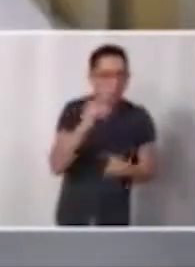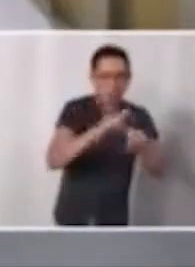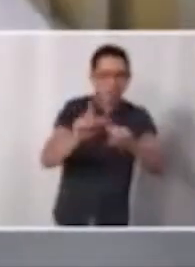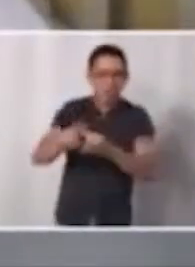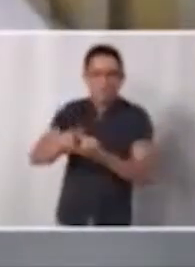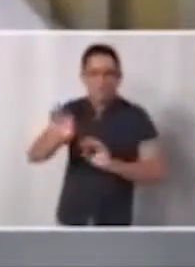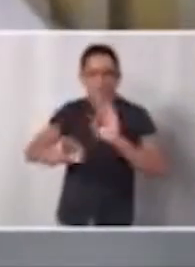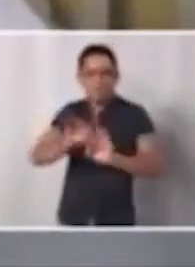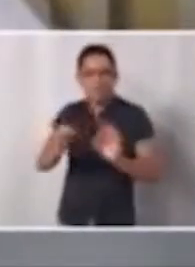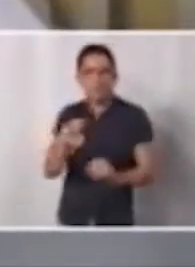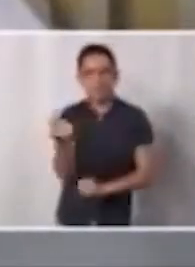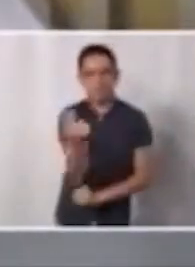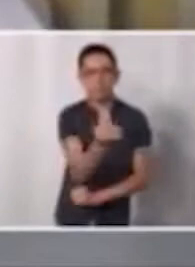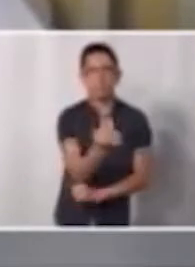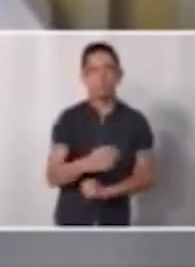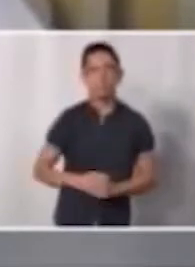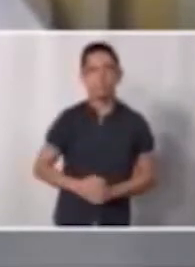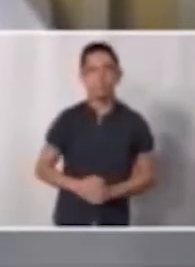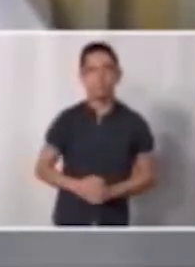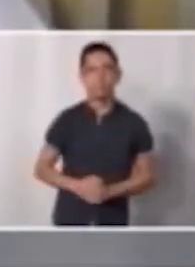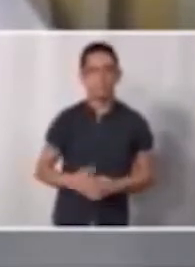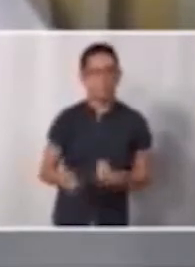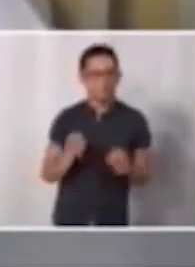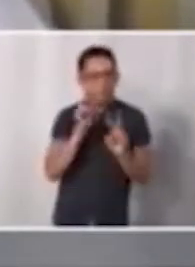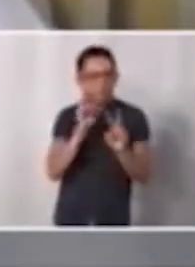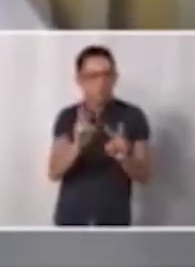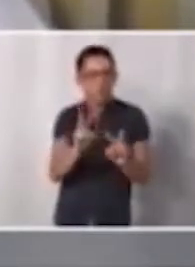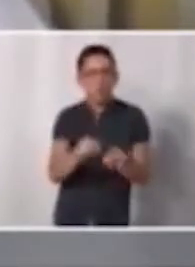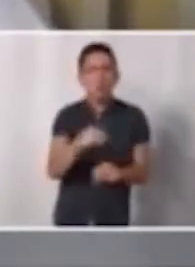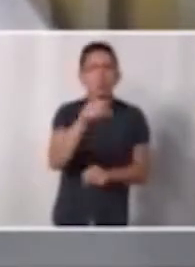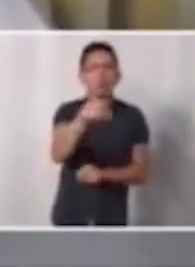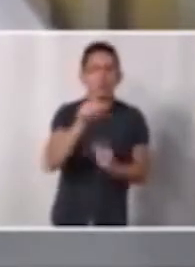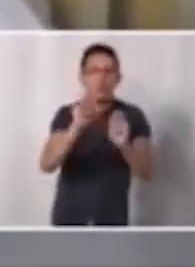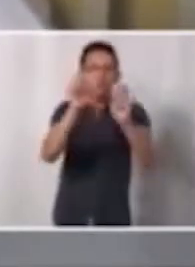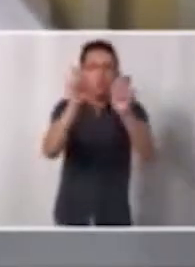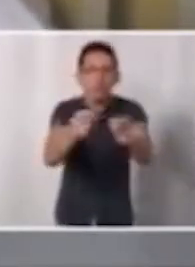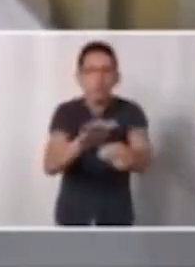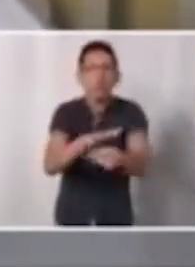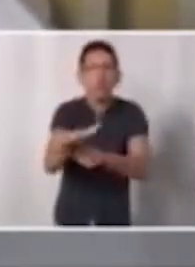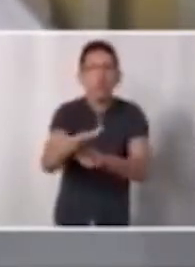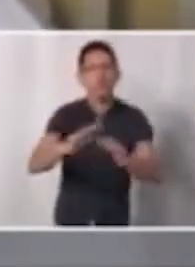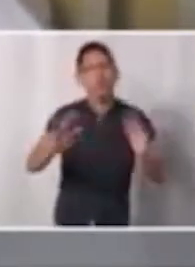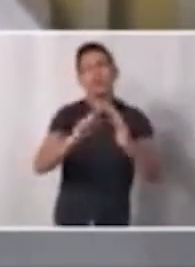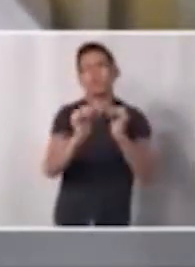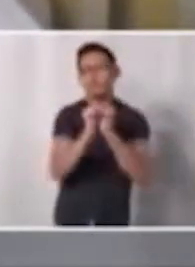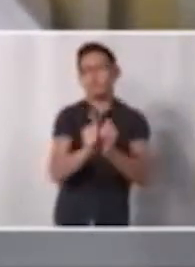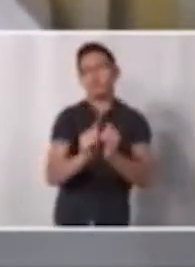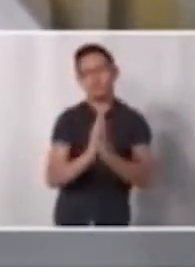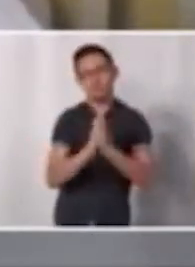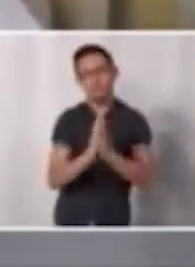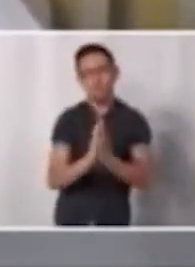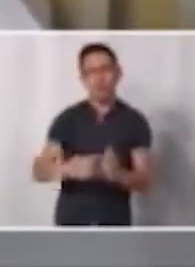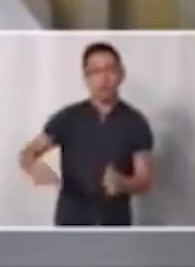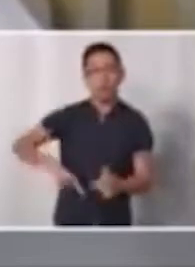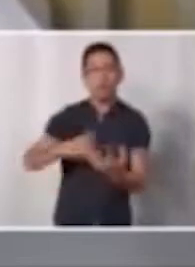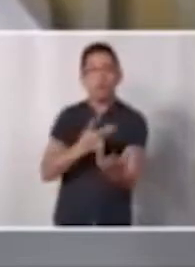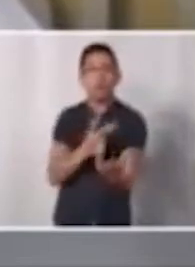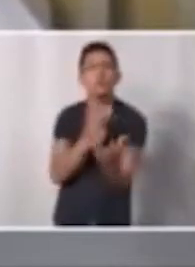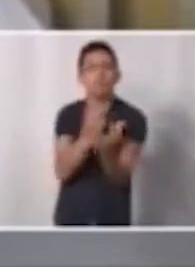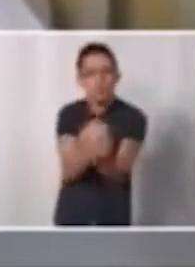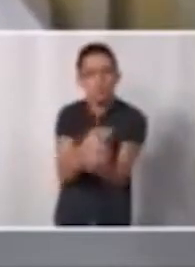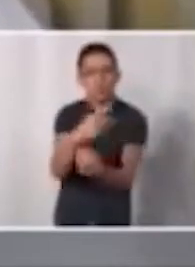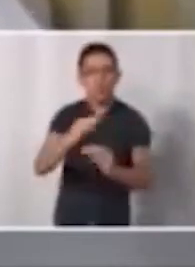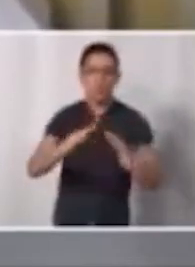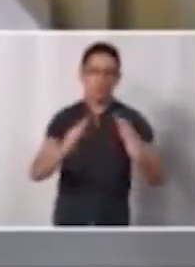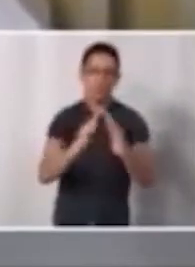Como verás, lo que a ti te toca es quedarte en casa. El gobierno estará ahí contigo, en tu hogar,